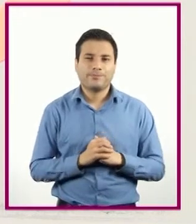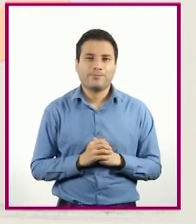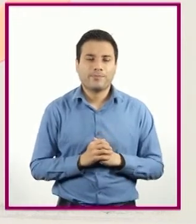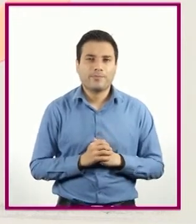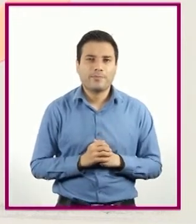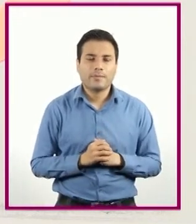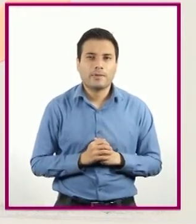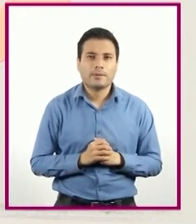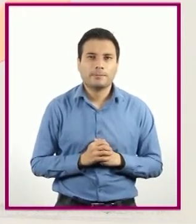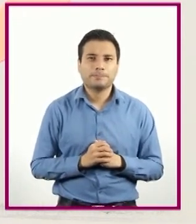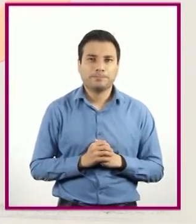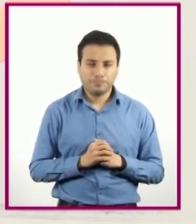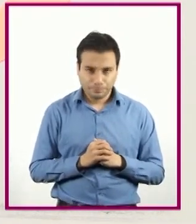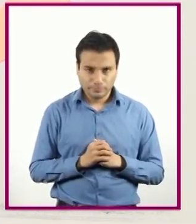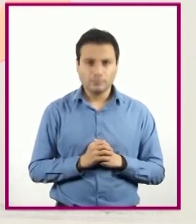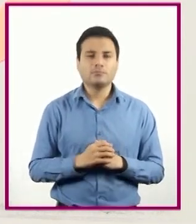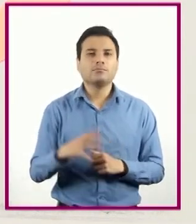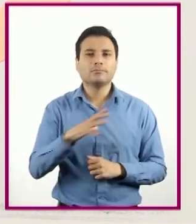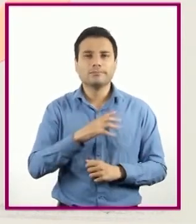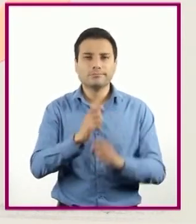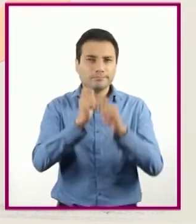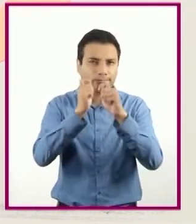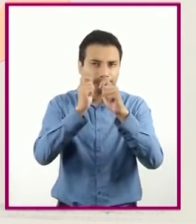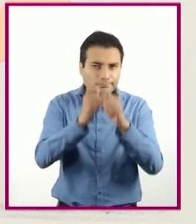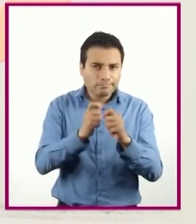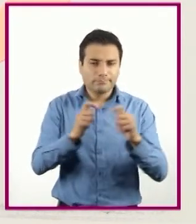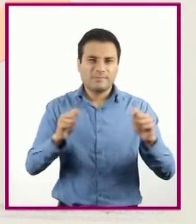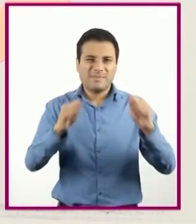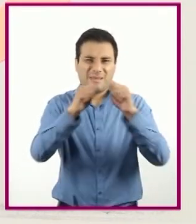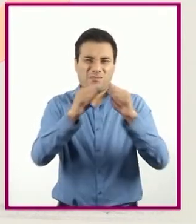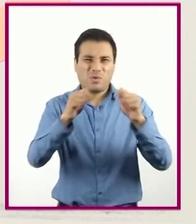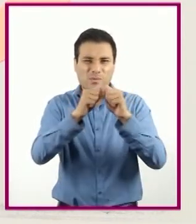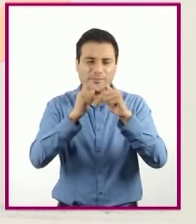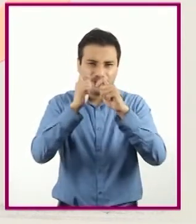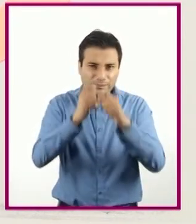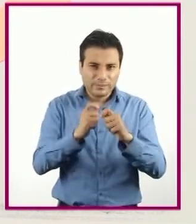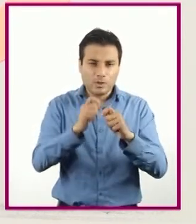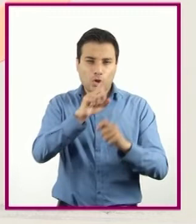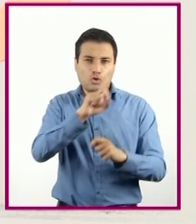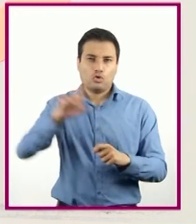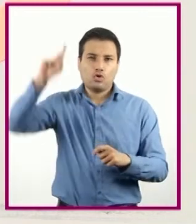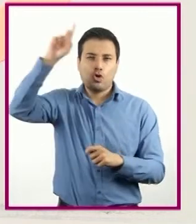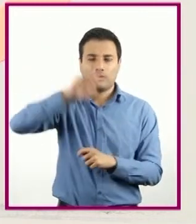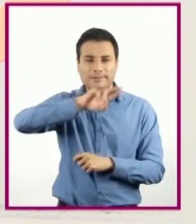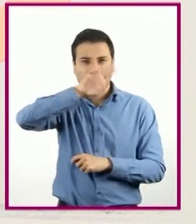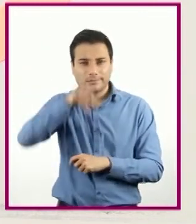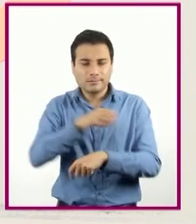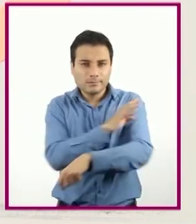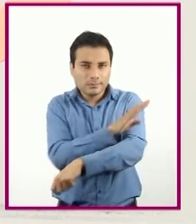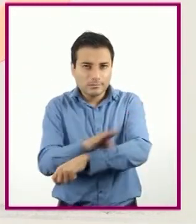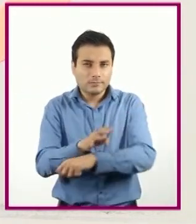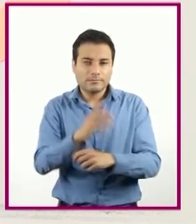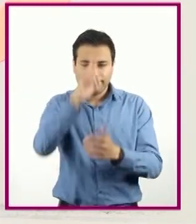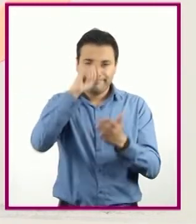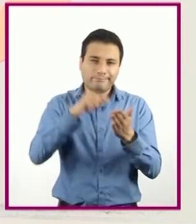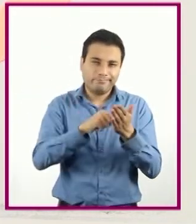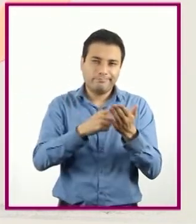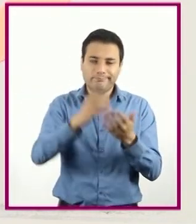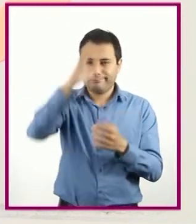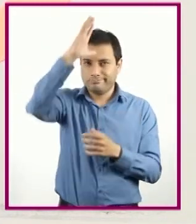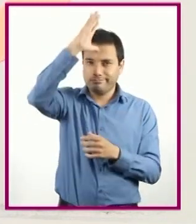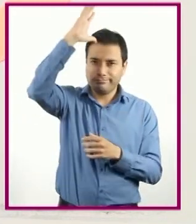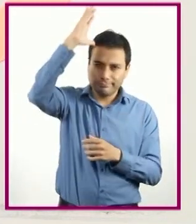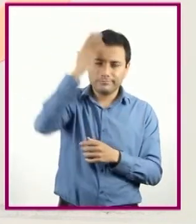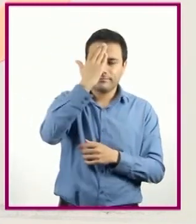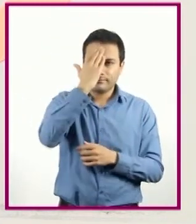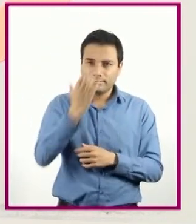Los relieves de las serpientes emplumadas en el templo del mismo nombre sugieren influencias teotihuacanas y mayas, pero se